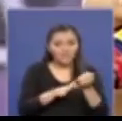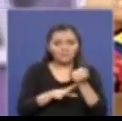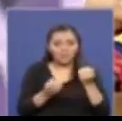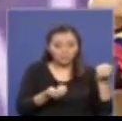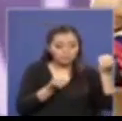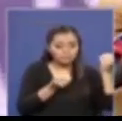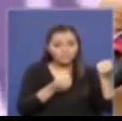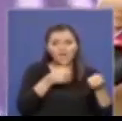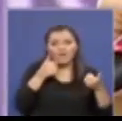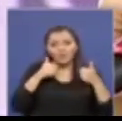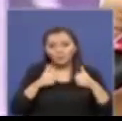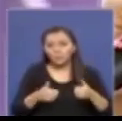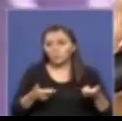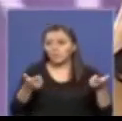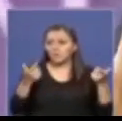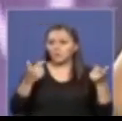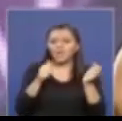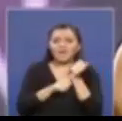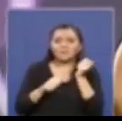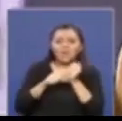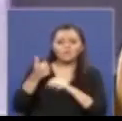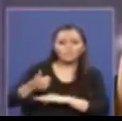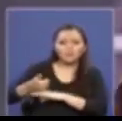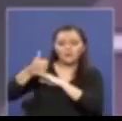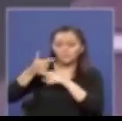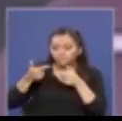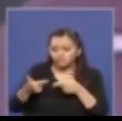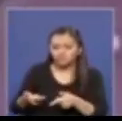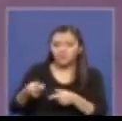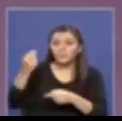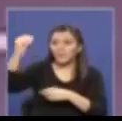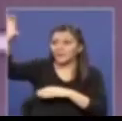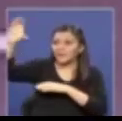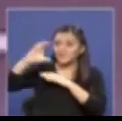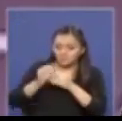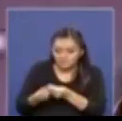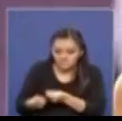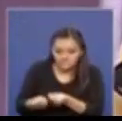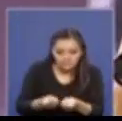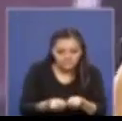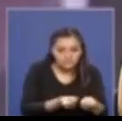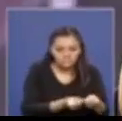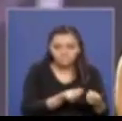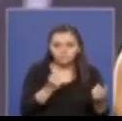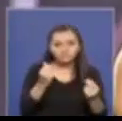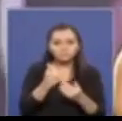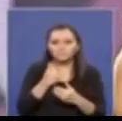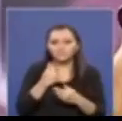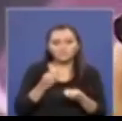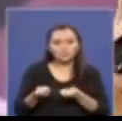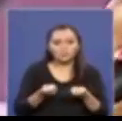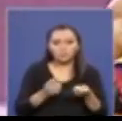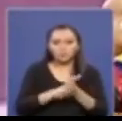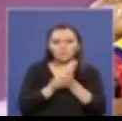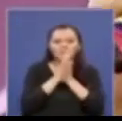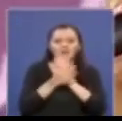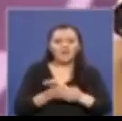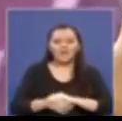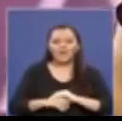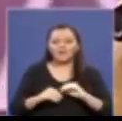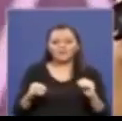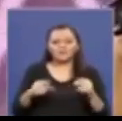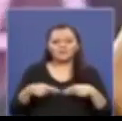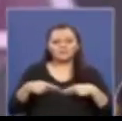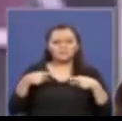mayor de 15, 16 años, recibían el dinero que enviaban sus padres, no tenían controles y